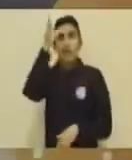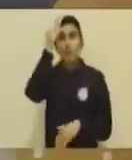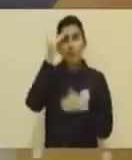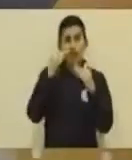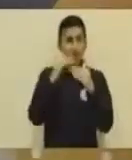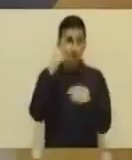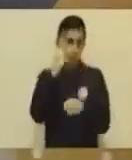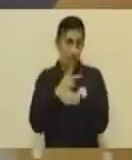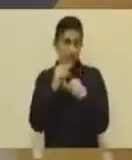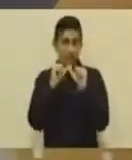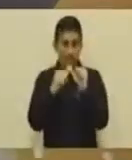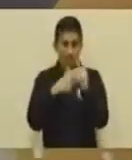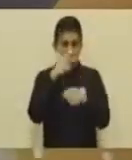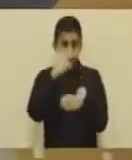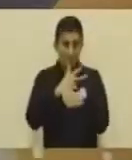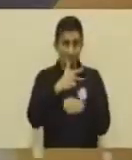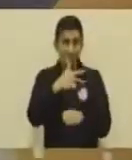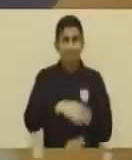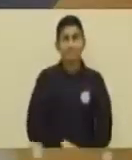Guatemala no se detiene.